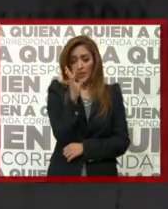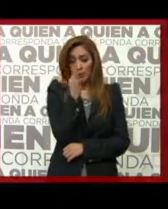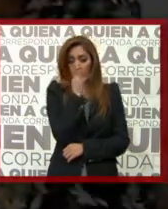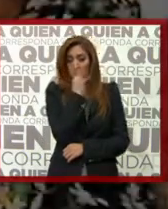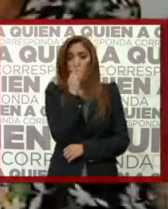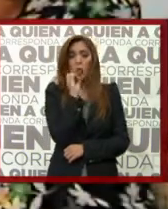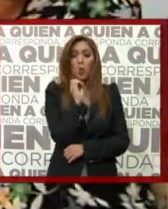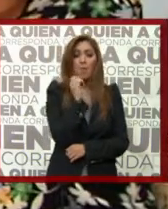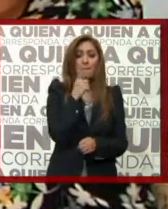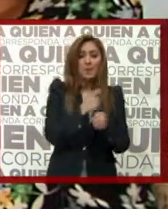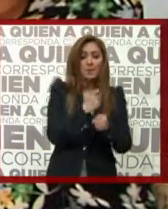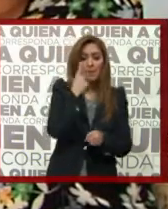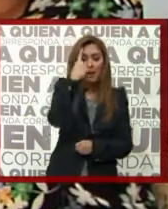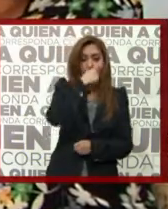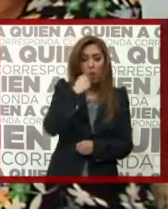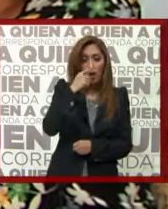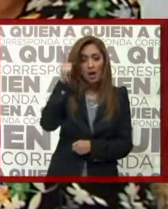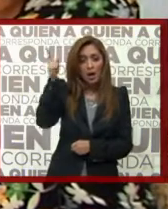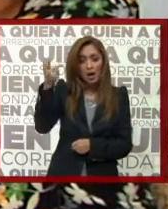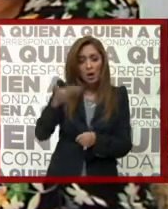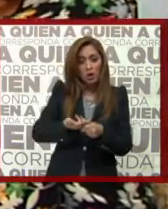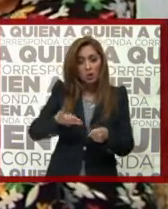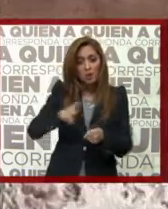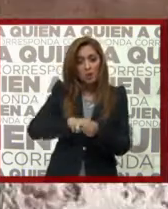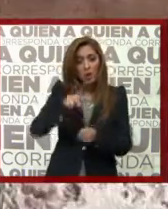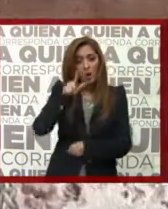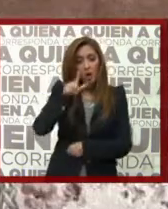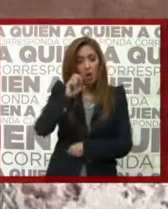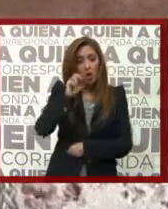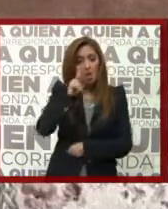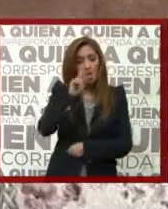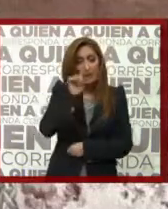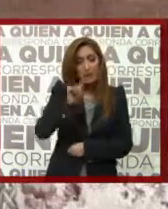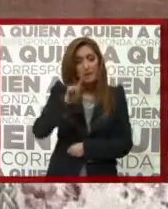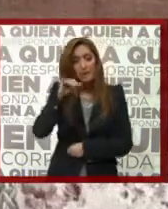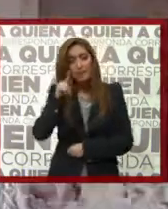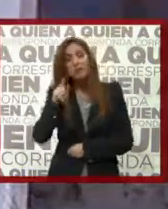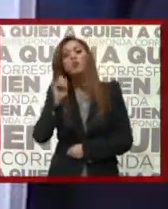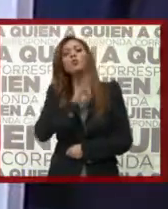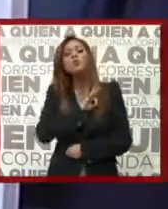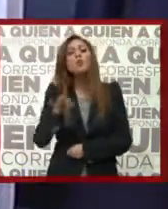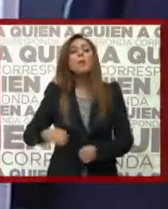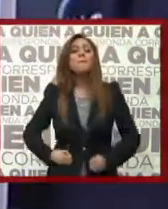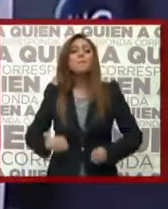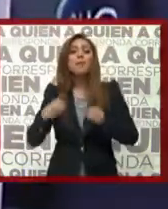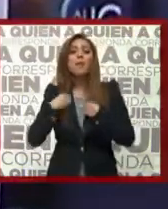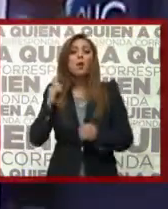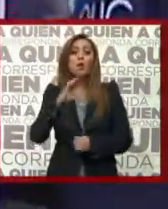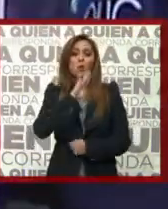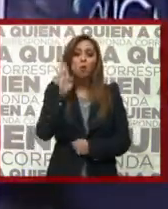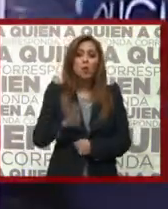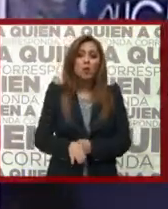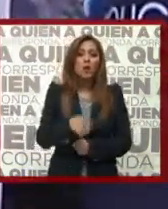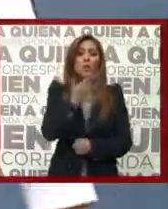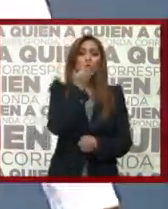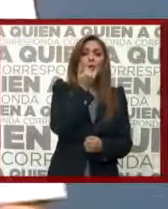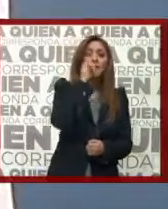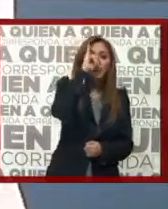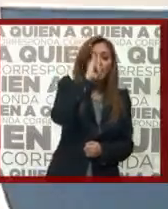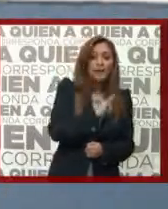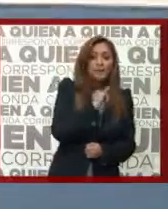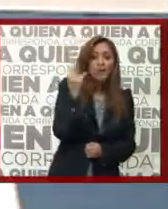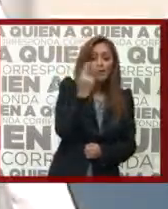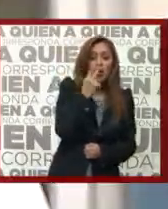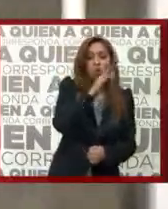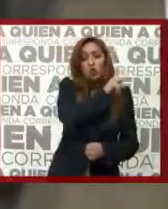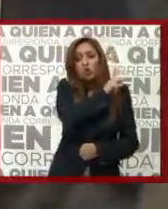hora de su estancia en el López Mateos fue decisiva de vida o muerte. Describe que no había un jefe de urgencias. Todos los